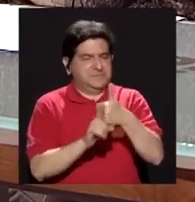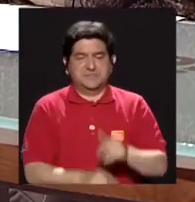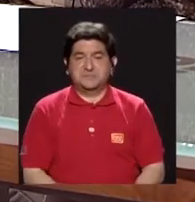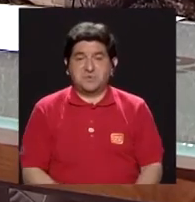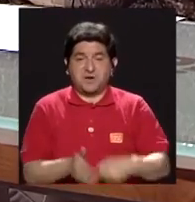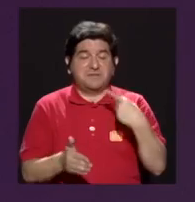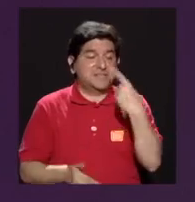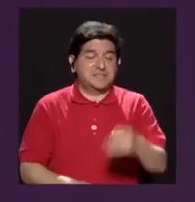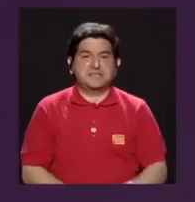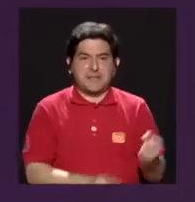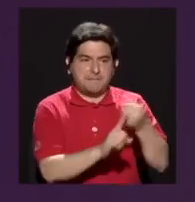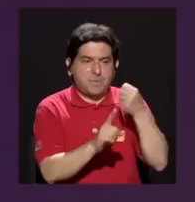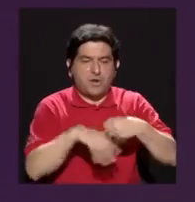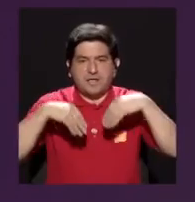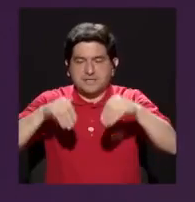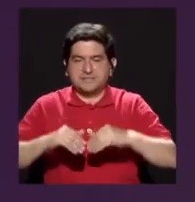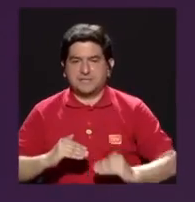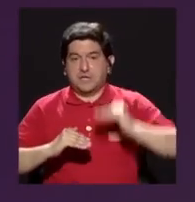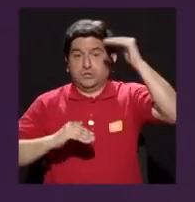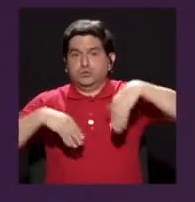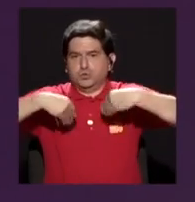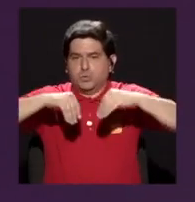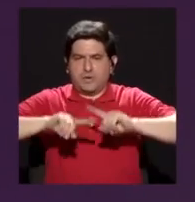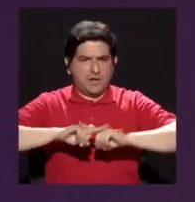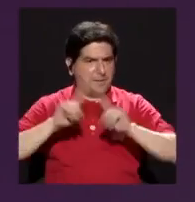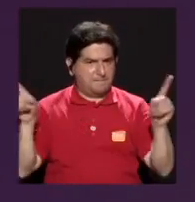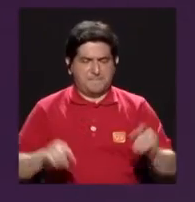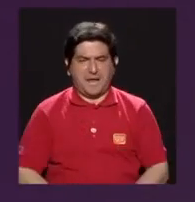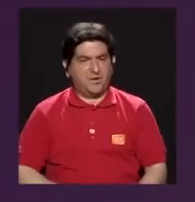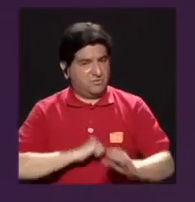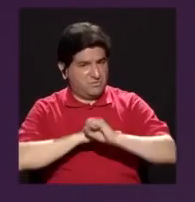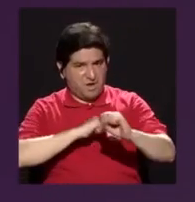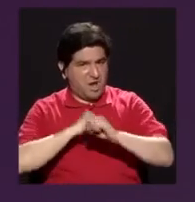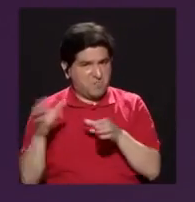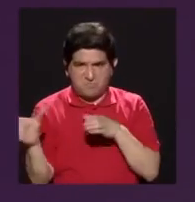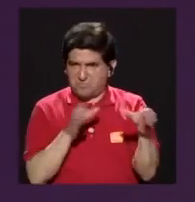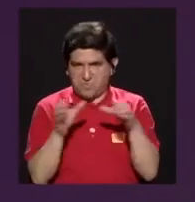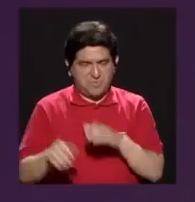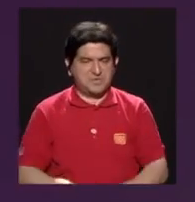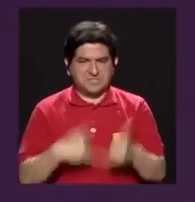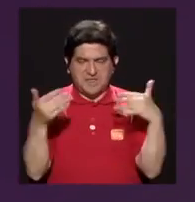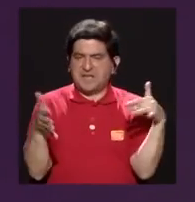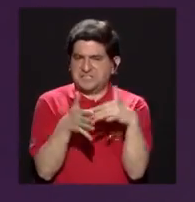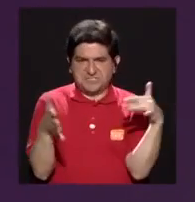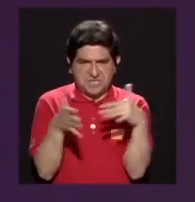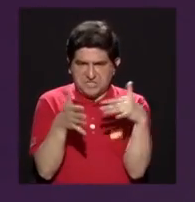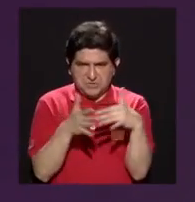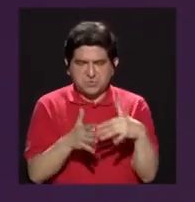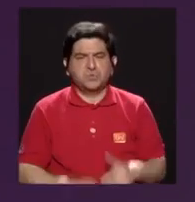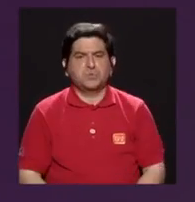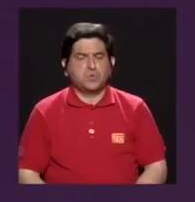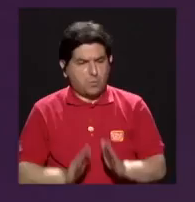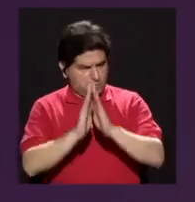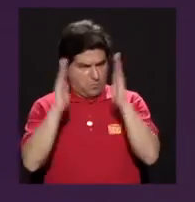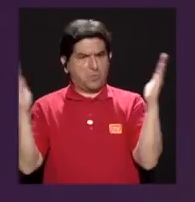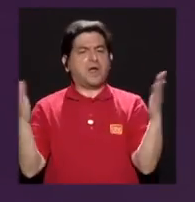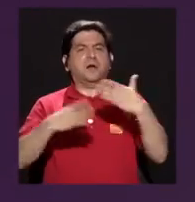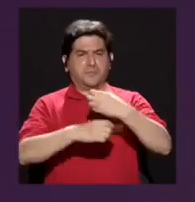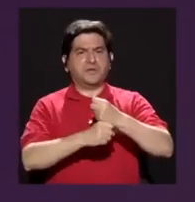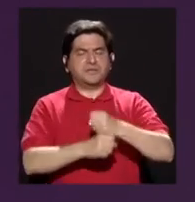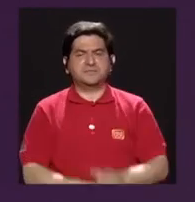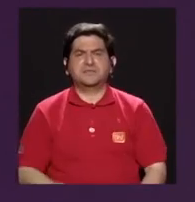veces dicen el sexo y la violencia venden más pero a nivel de publicidad comercial se hizo un estudio bastante amplio